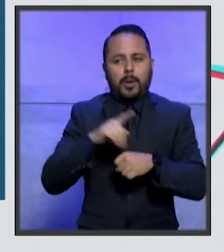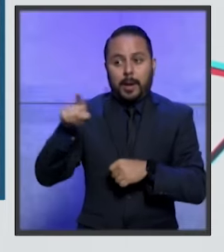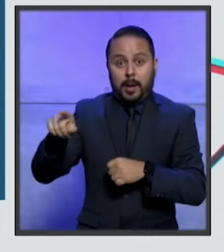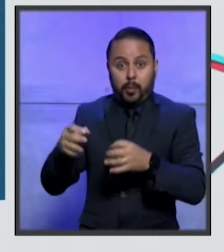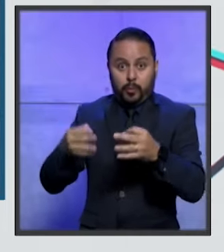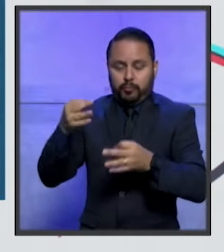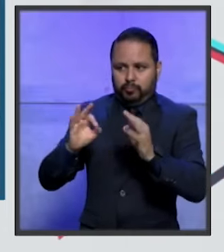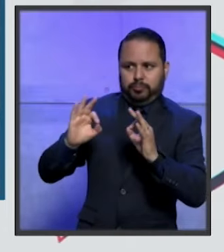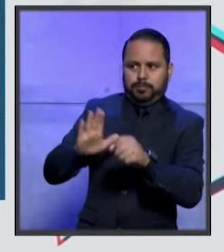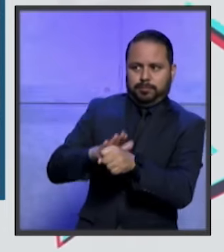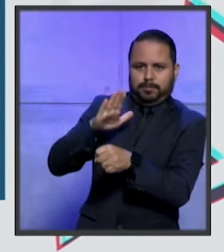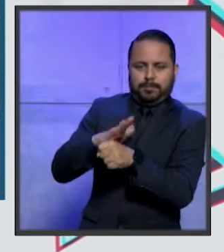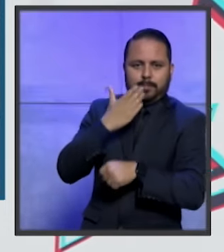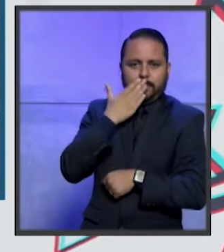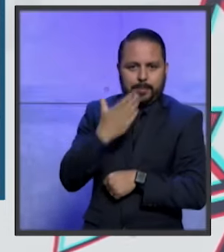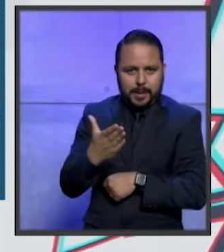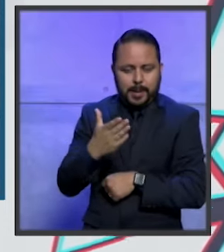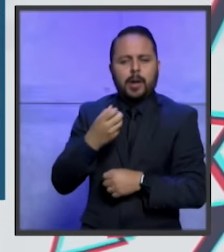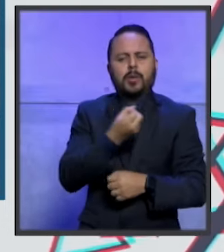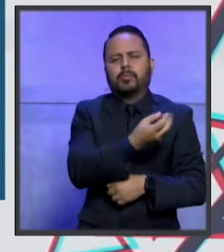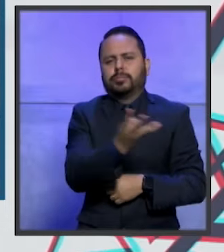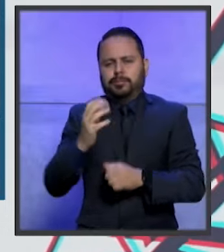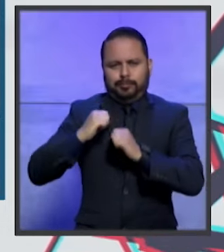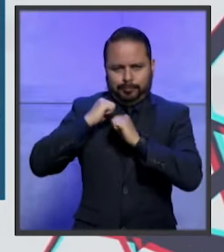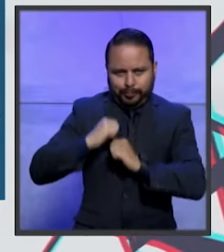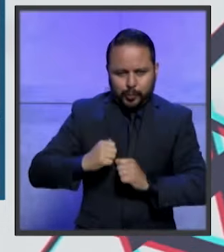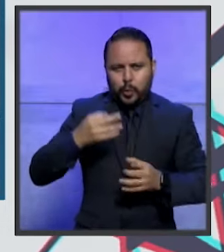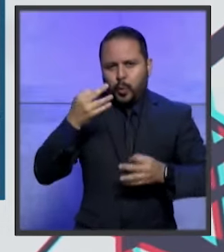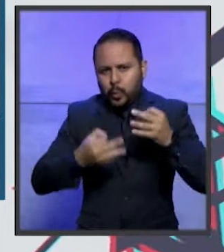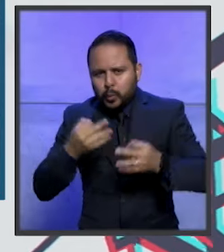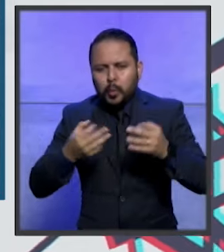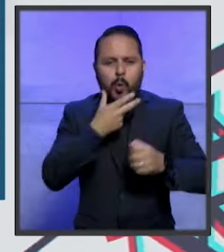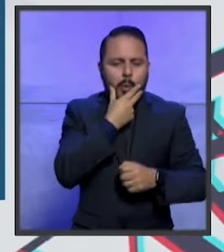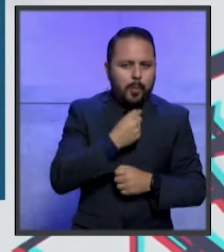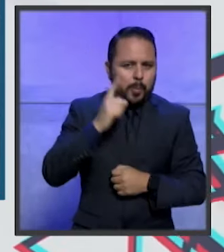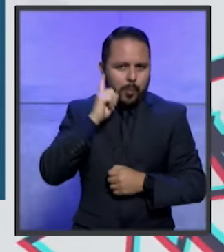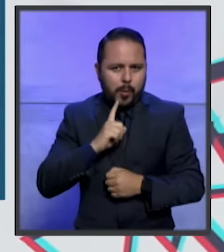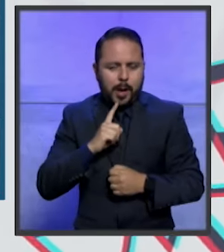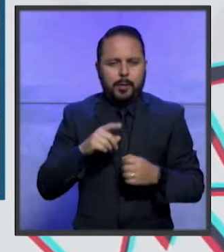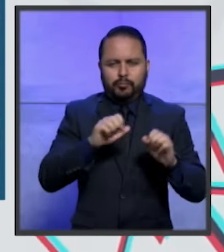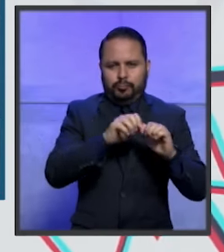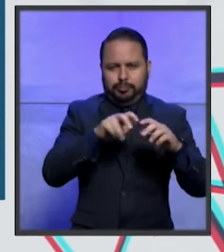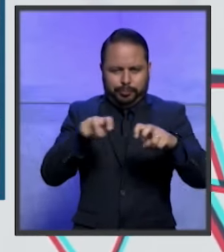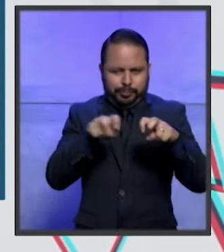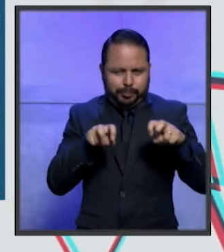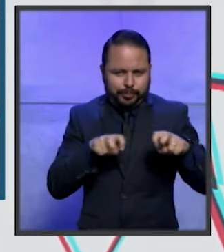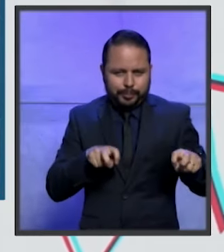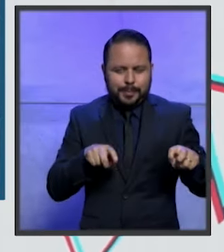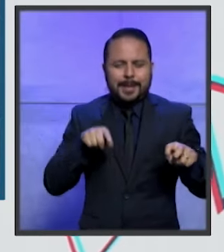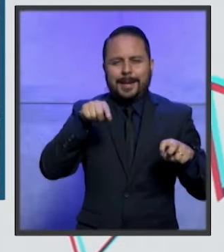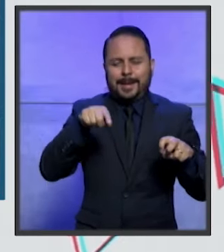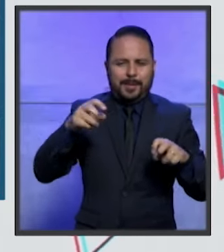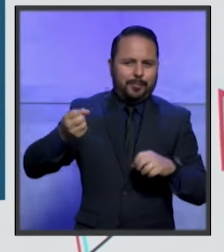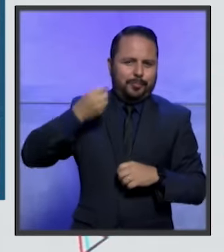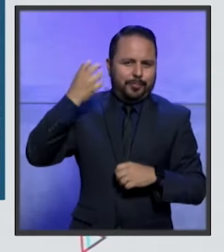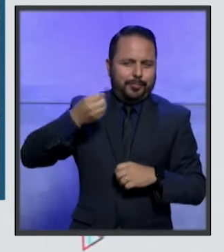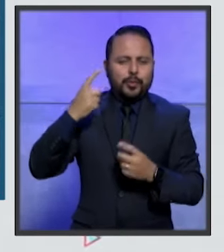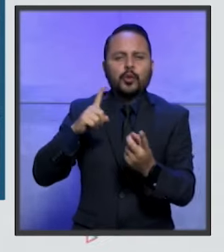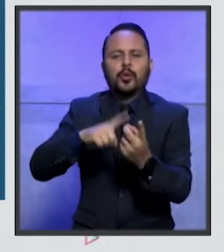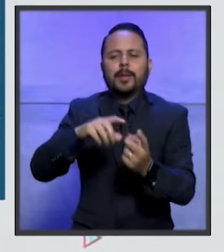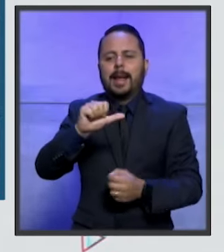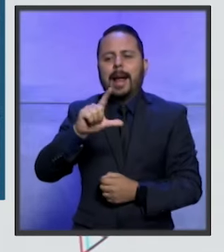mérito judicial ante académicos legisladores y juzgadores y juzgadoras del país presentes en el evento llevado a cabo